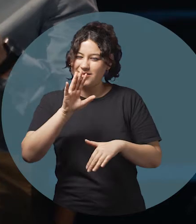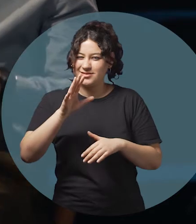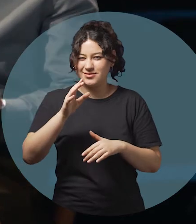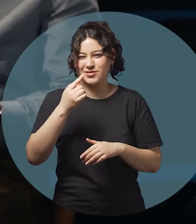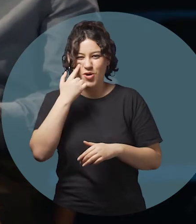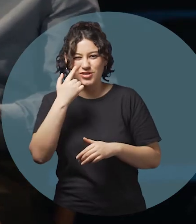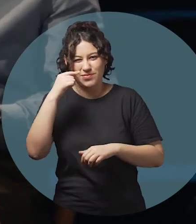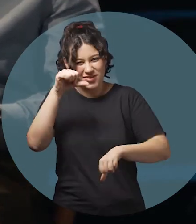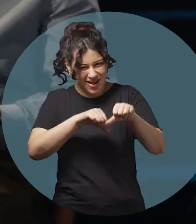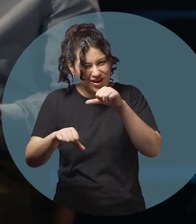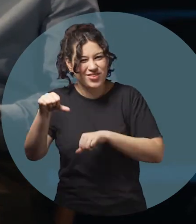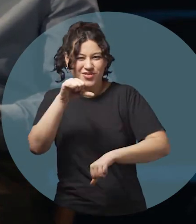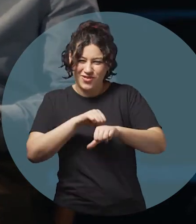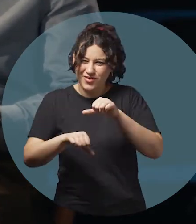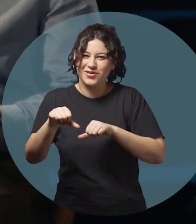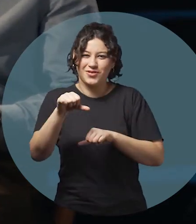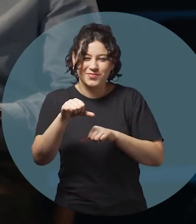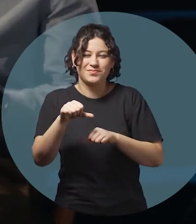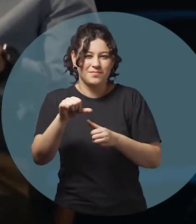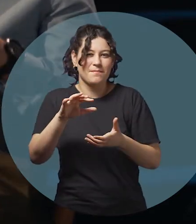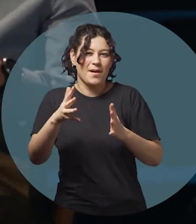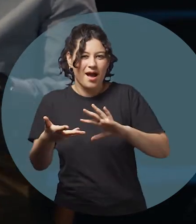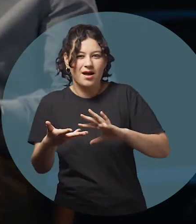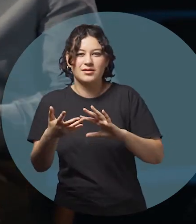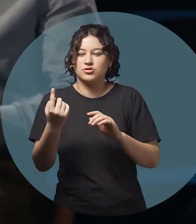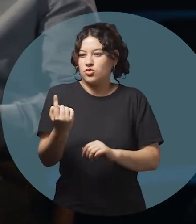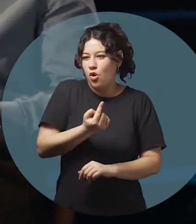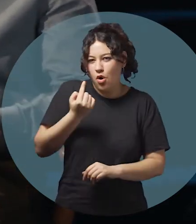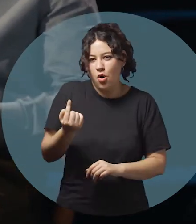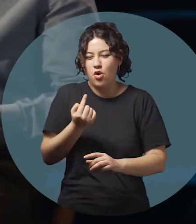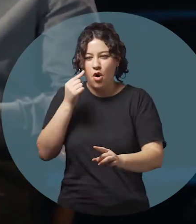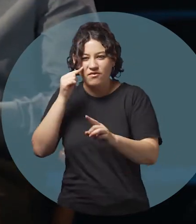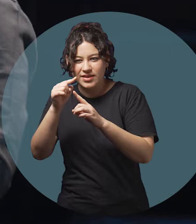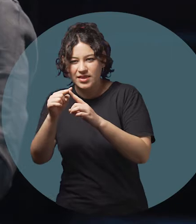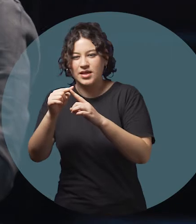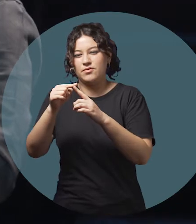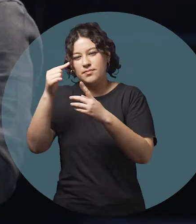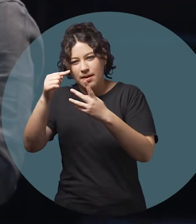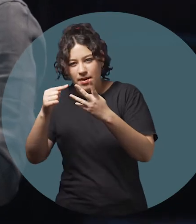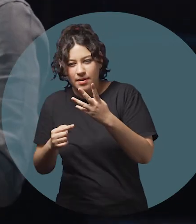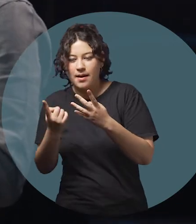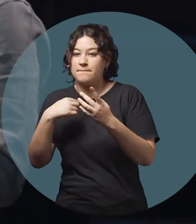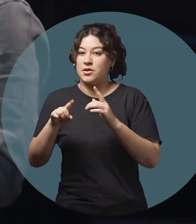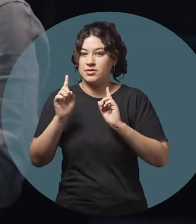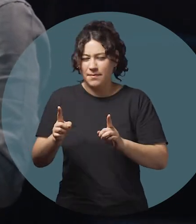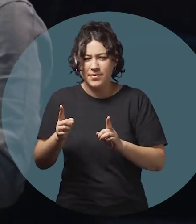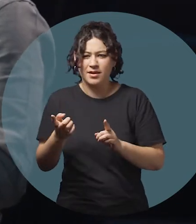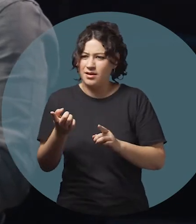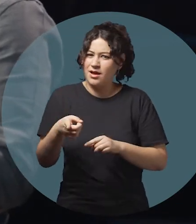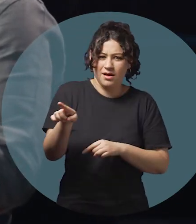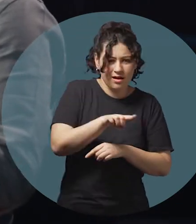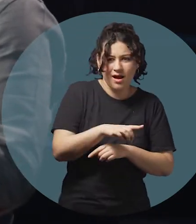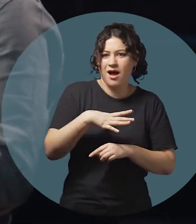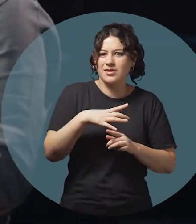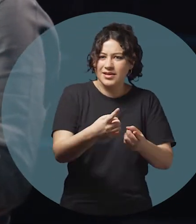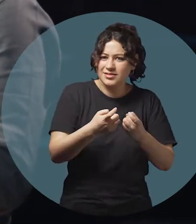más por ahí objetivo, más solitario. Pero por otro lado también hay